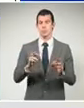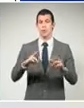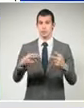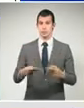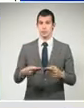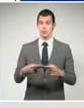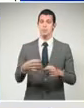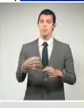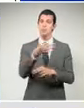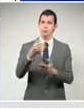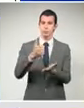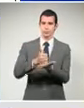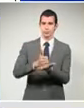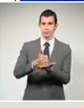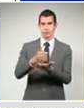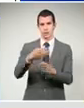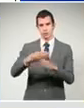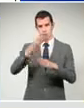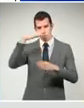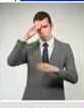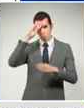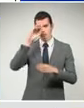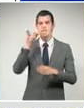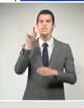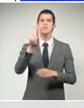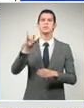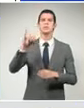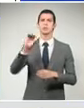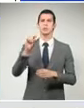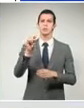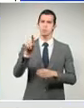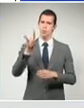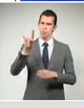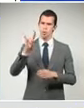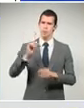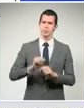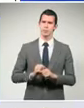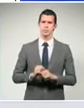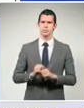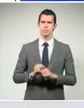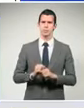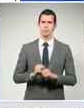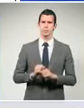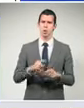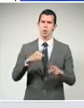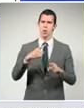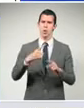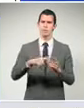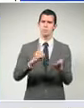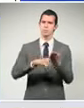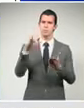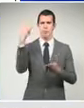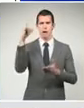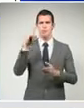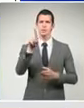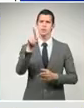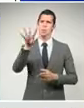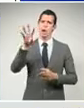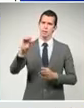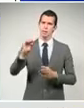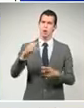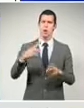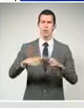de 160,9, Palma Soriano con 140 y Contramaestre con